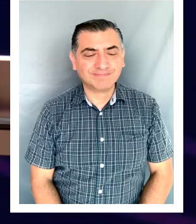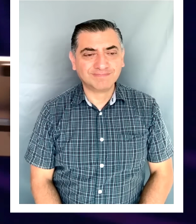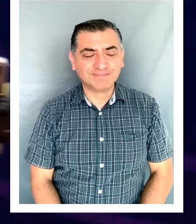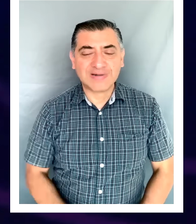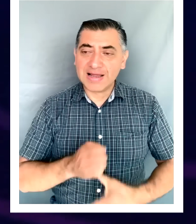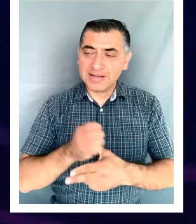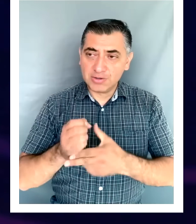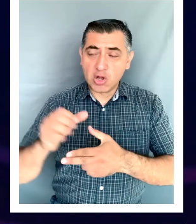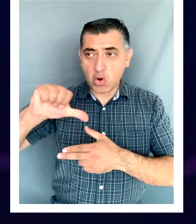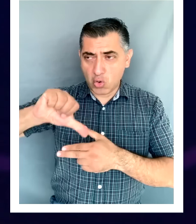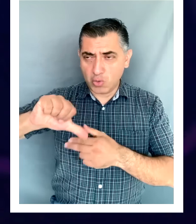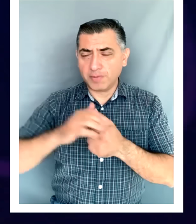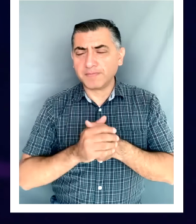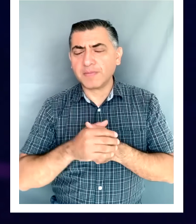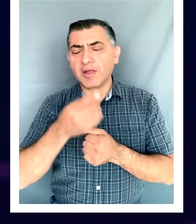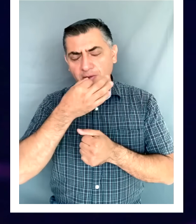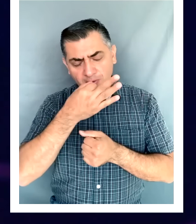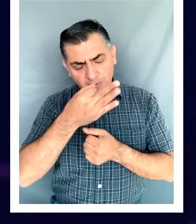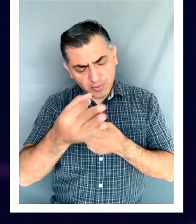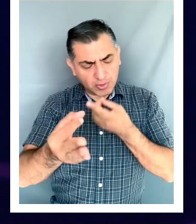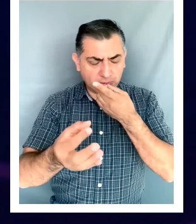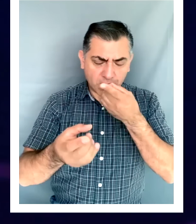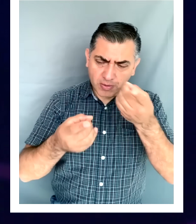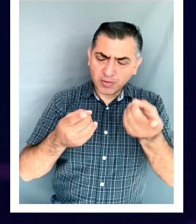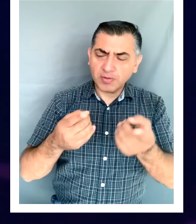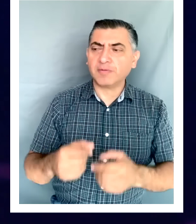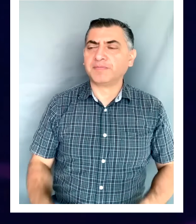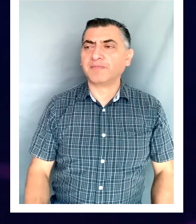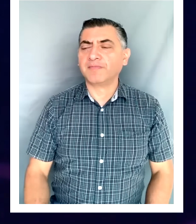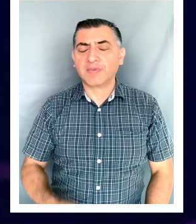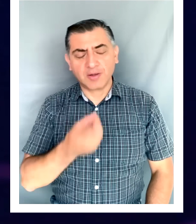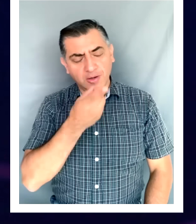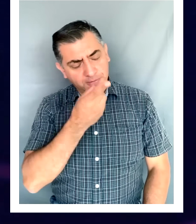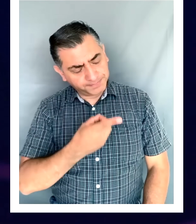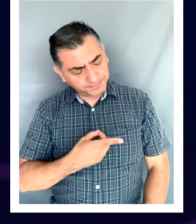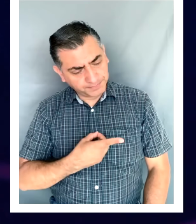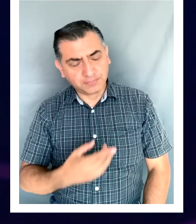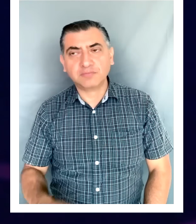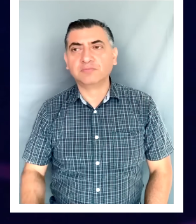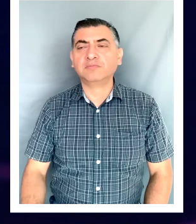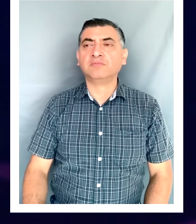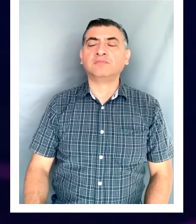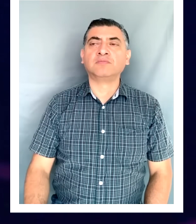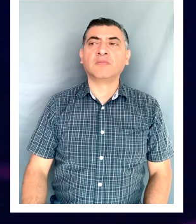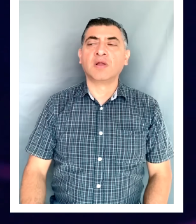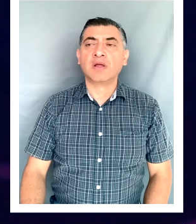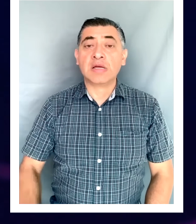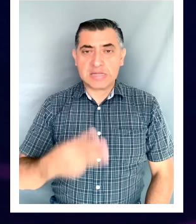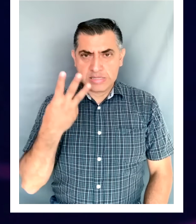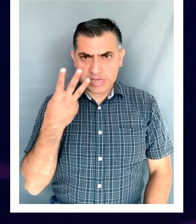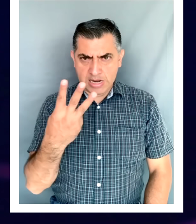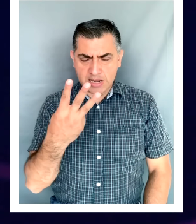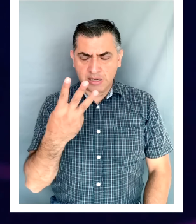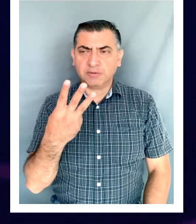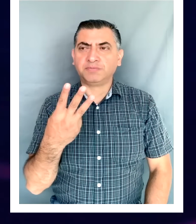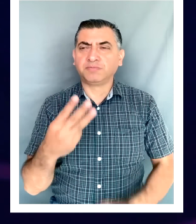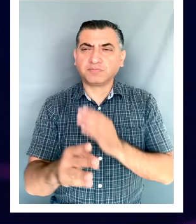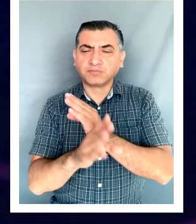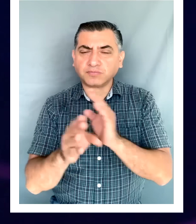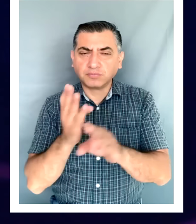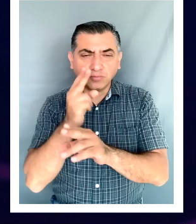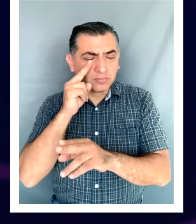por eso el día de hoy Quiero compartir con ustedes que me he compartido conmigo mismo también al preparar el mensaje tres principios bíblicos